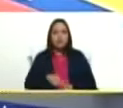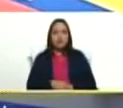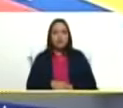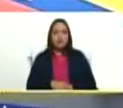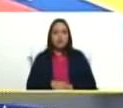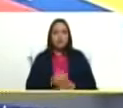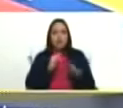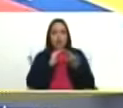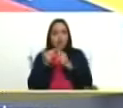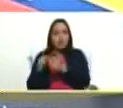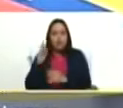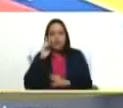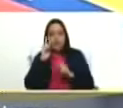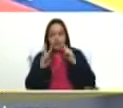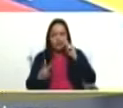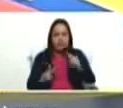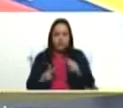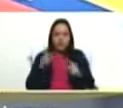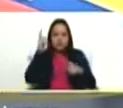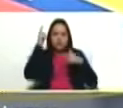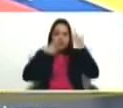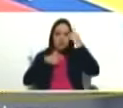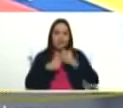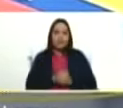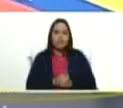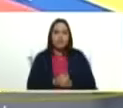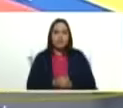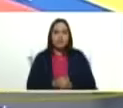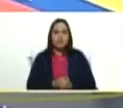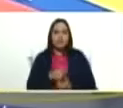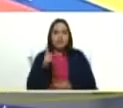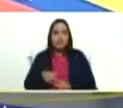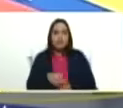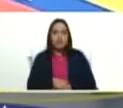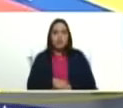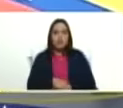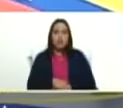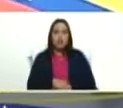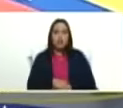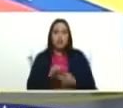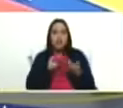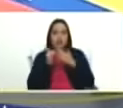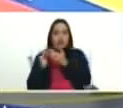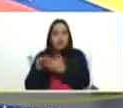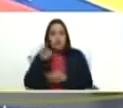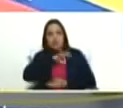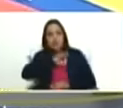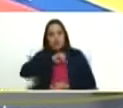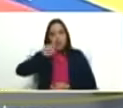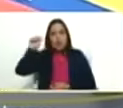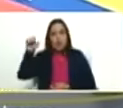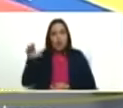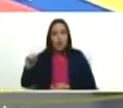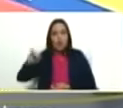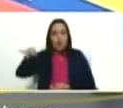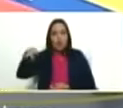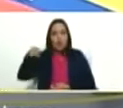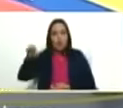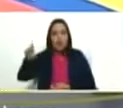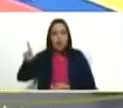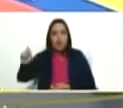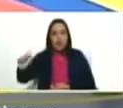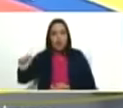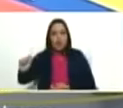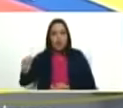Chávez. La Comuna Socialista Fabricio Ojeda. Y su vocero,